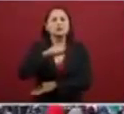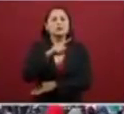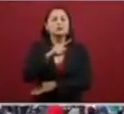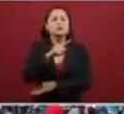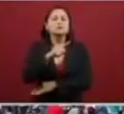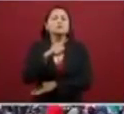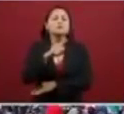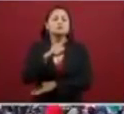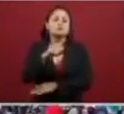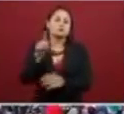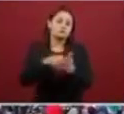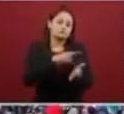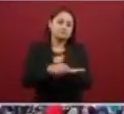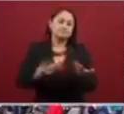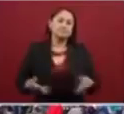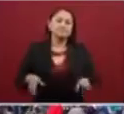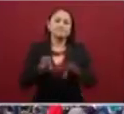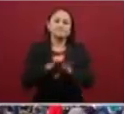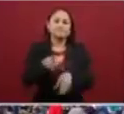técnicas,